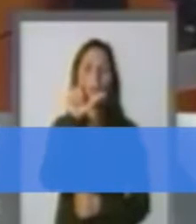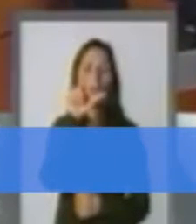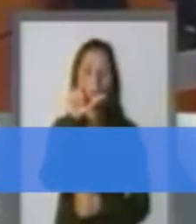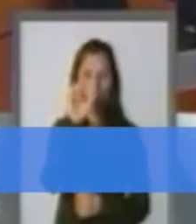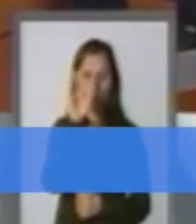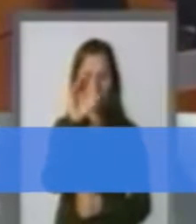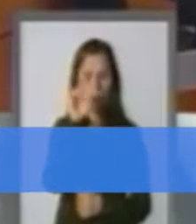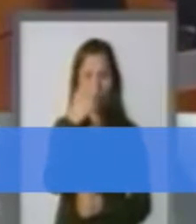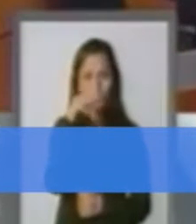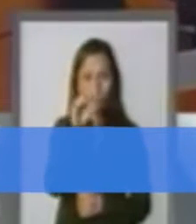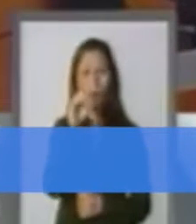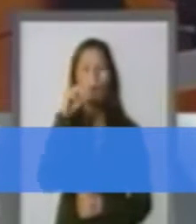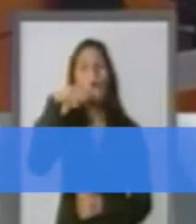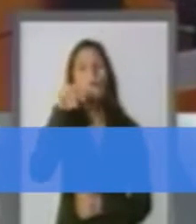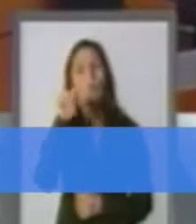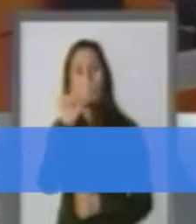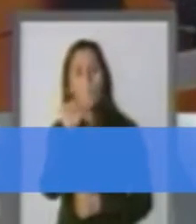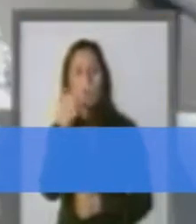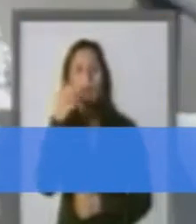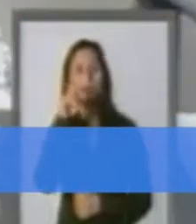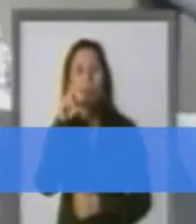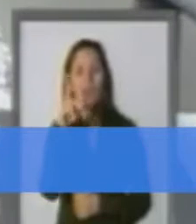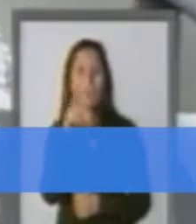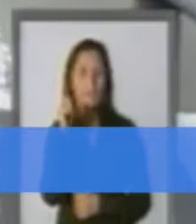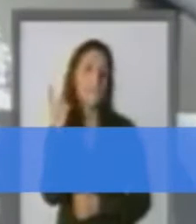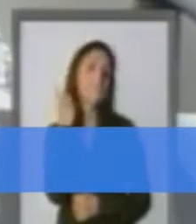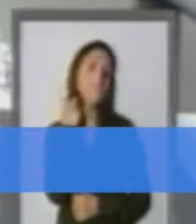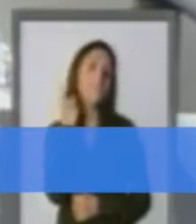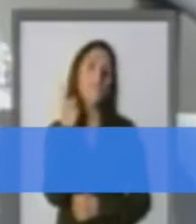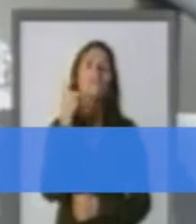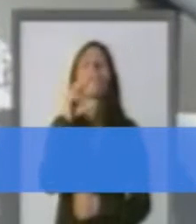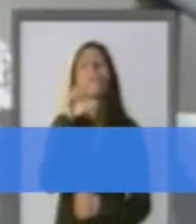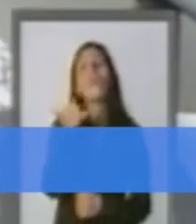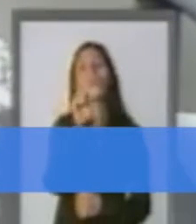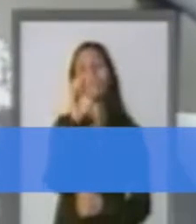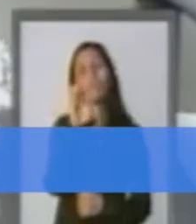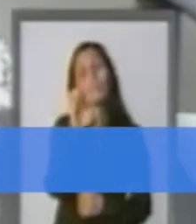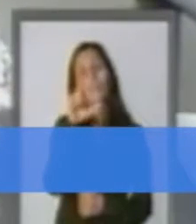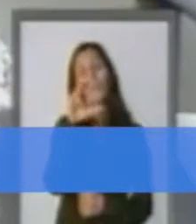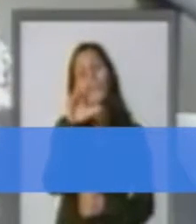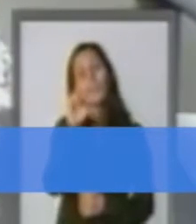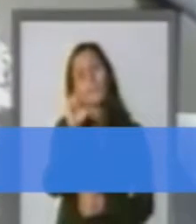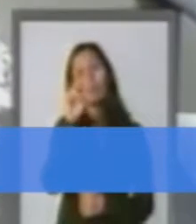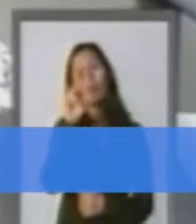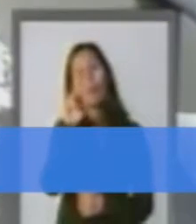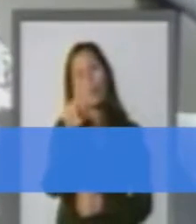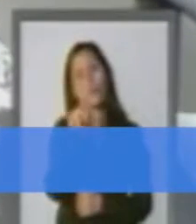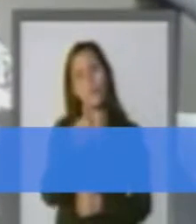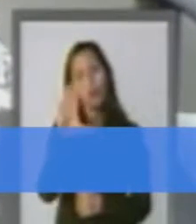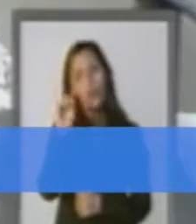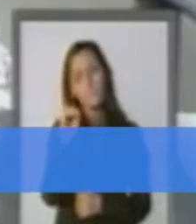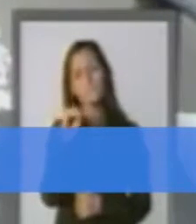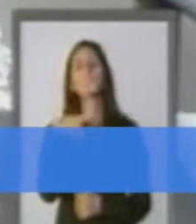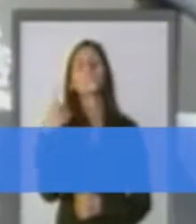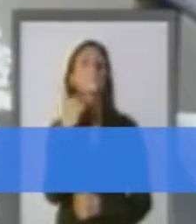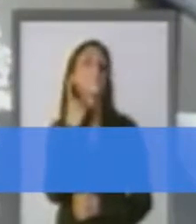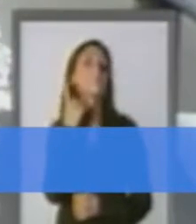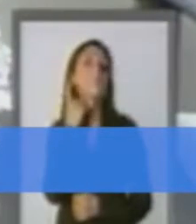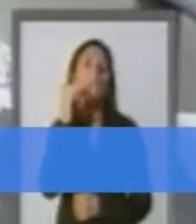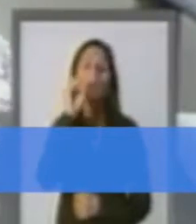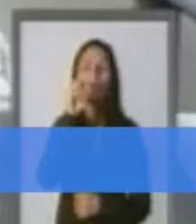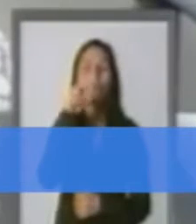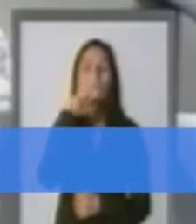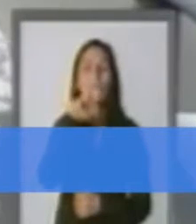iniciativa de los ciudadanos, pero que ahora la tuercen y se la quieren revertir a los